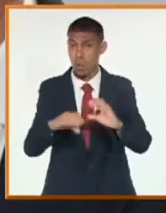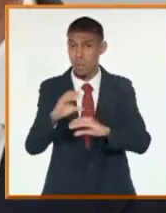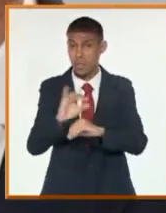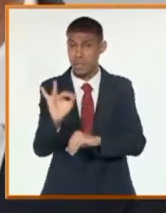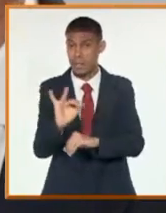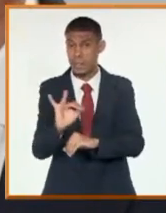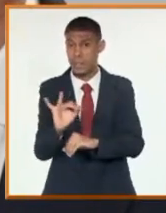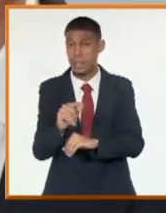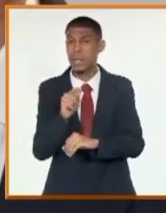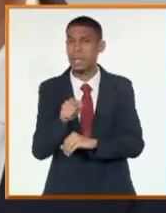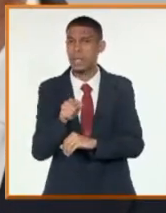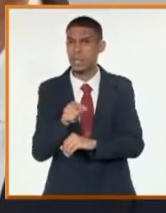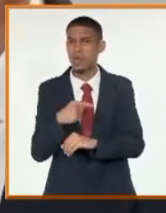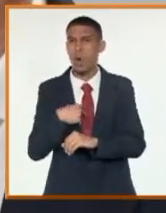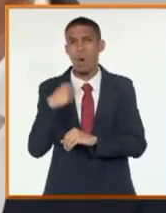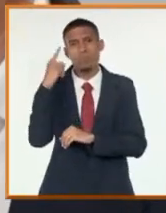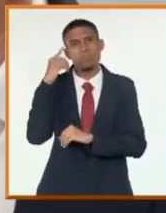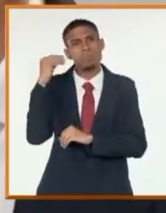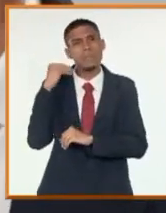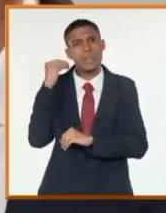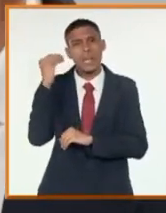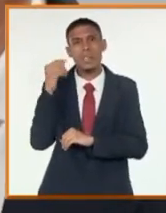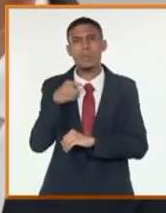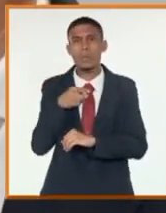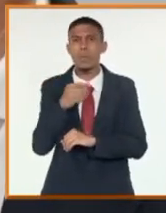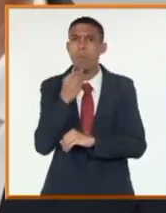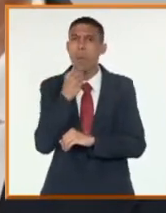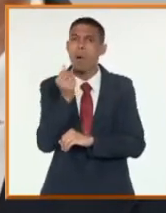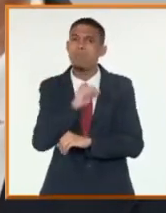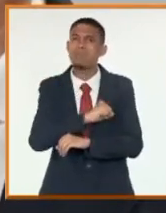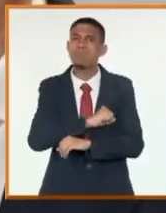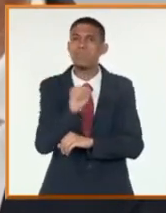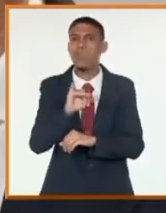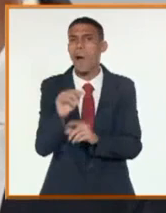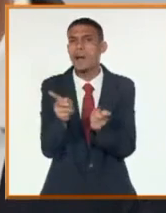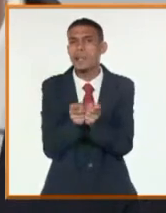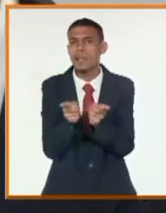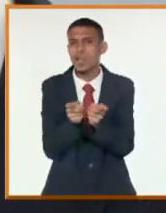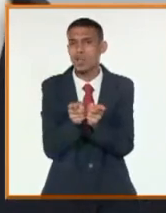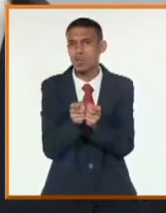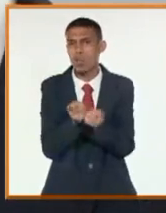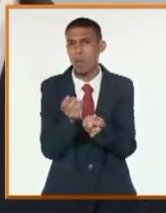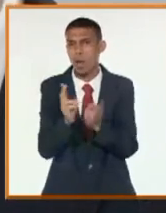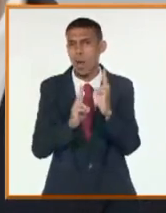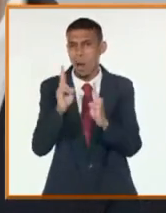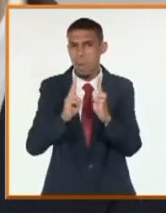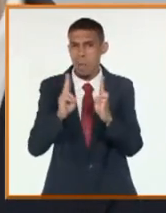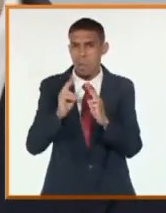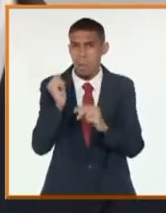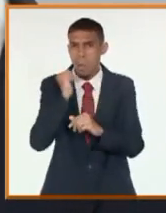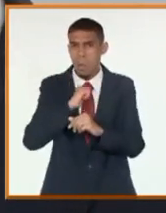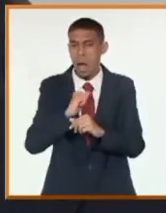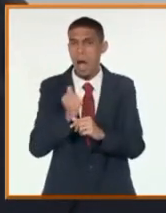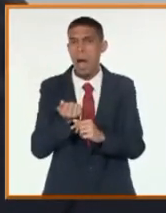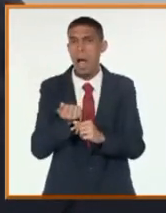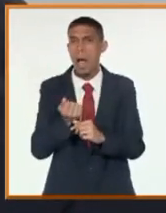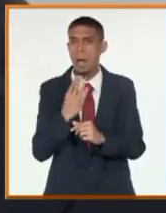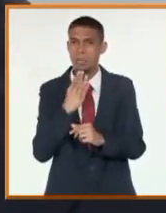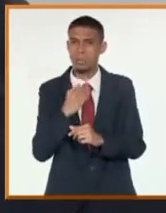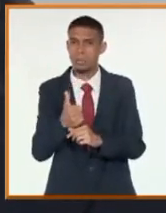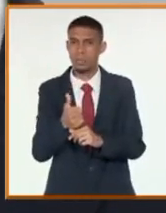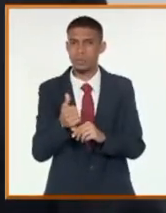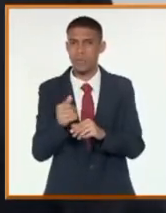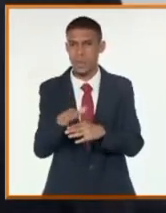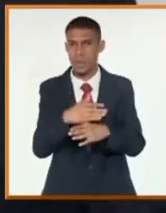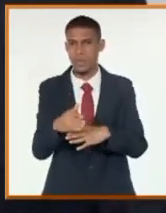que abordó, logró como una síntesis, como ya un consenso más acabado sobre estos temas. Entonces,